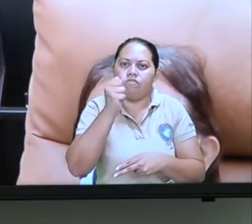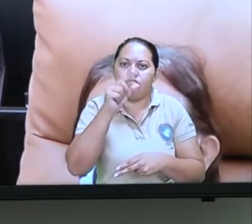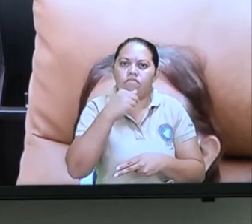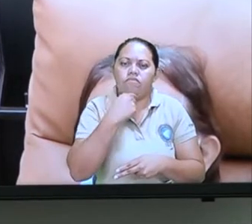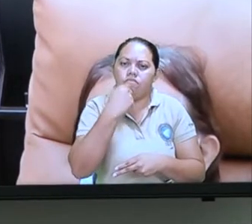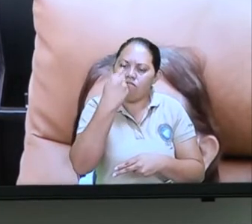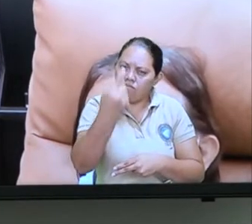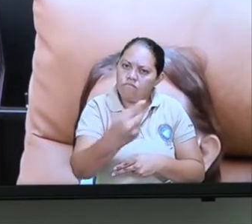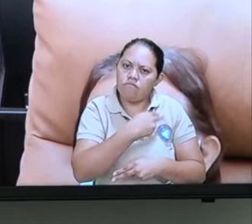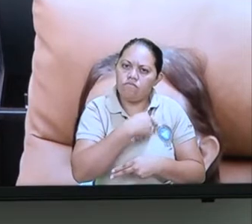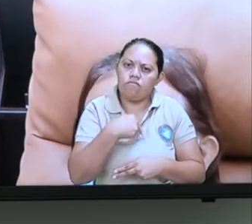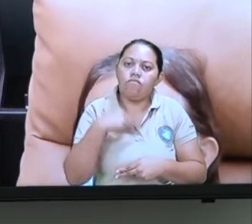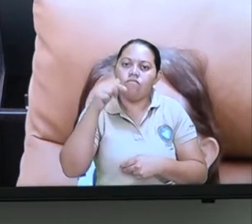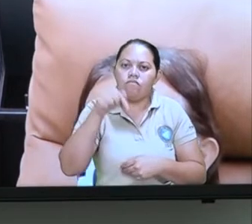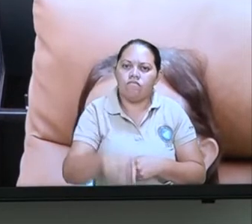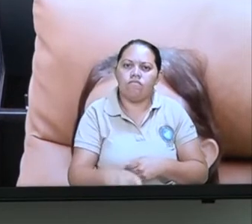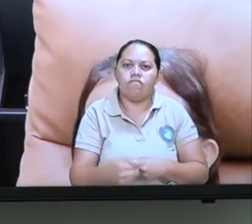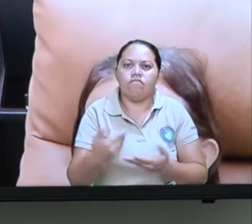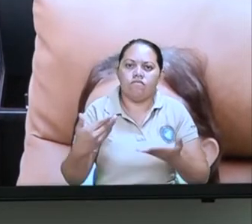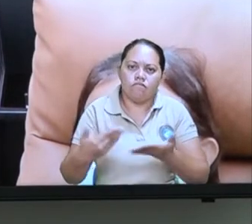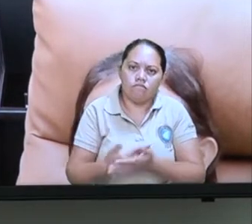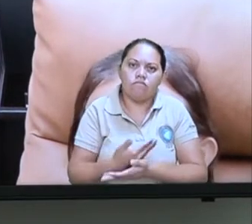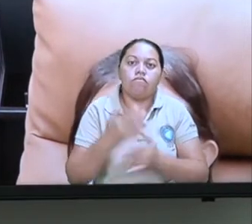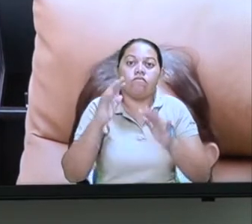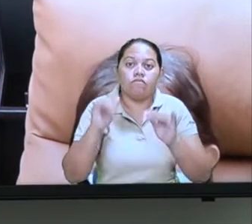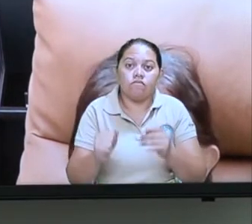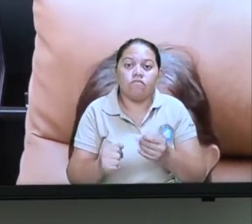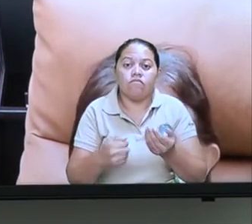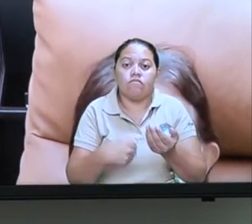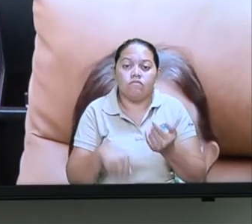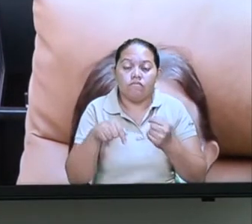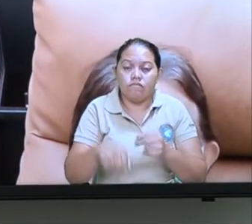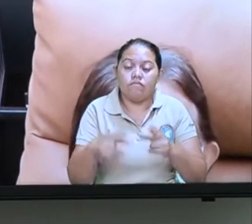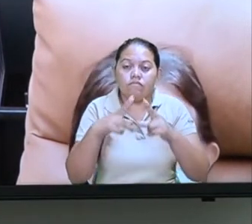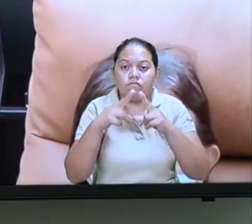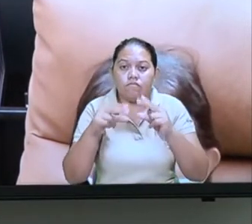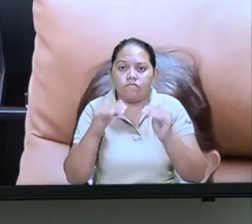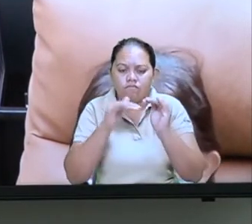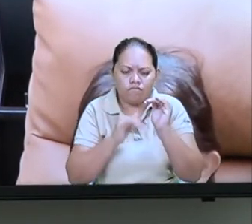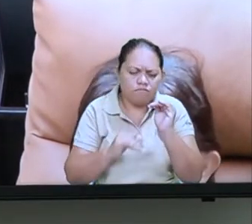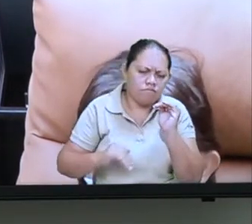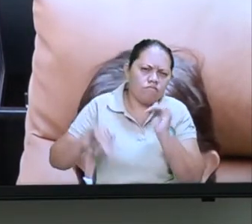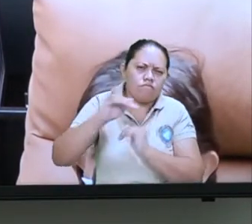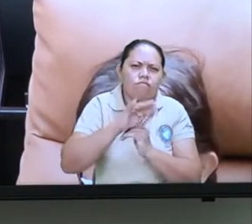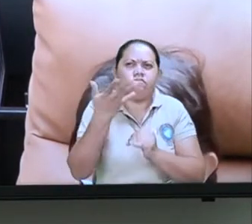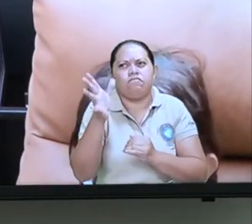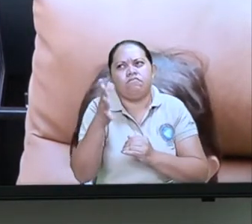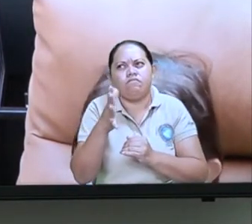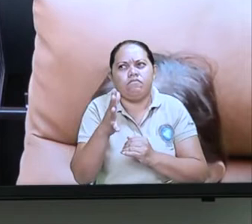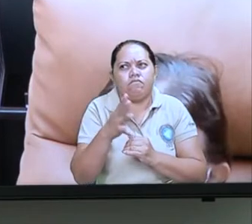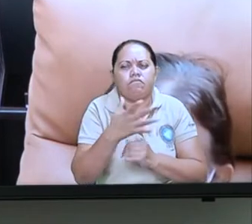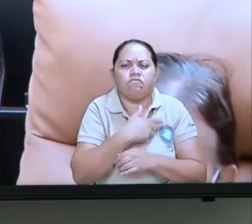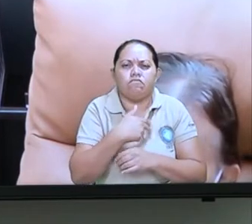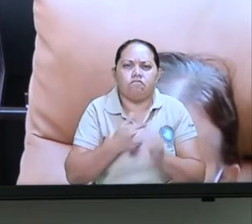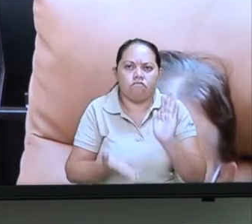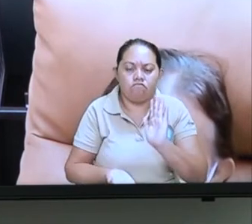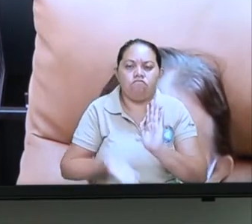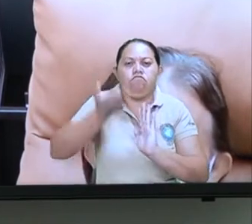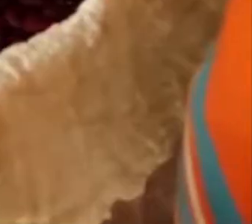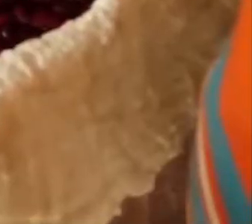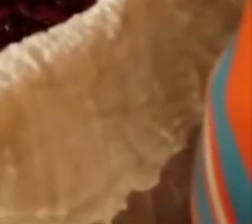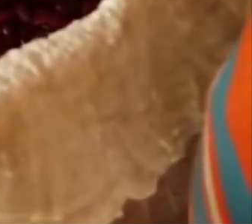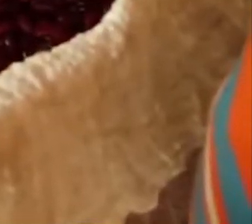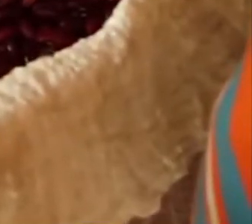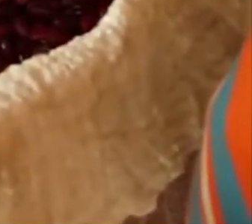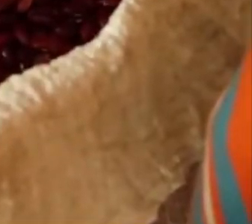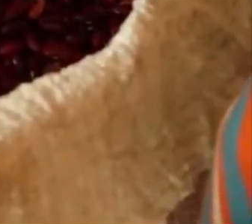destacó que actualmente la producción de granos básicos en Nicaragua ha crecido en un importante incremento